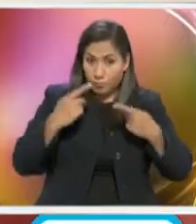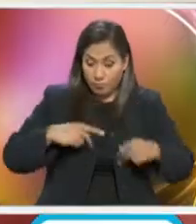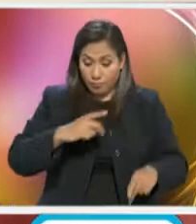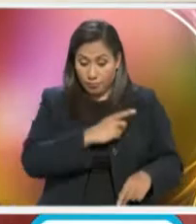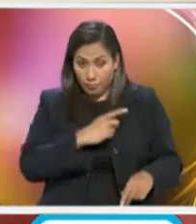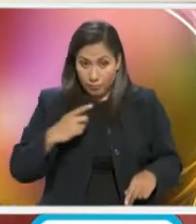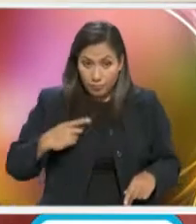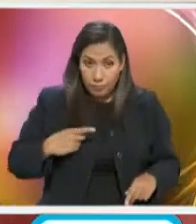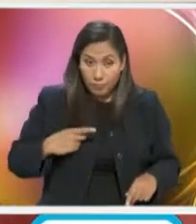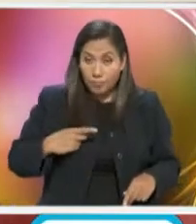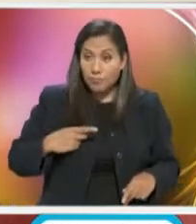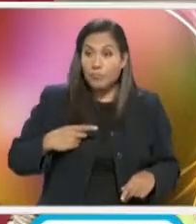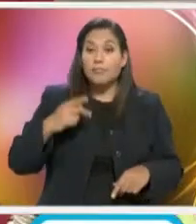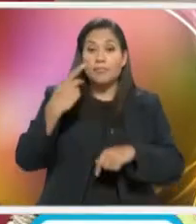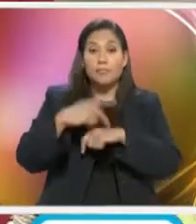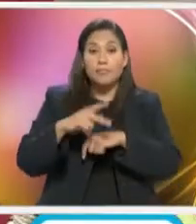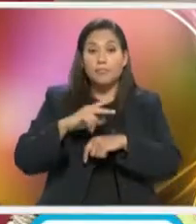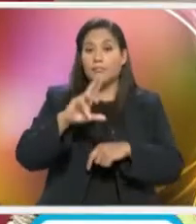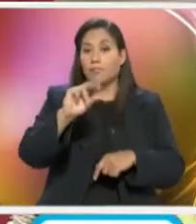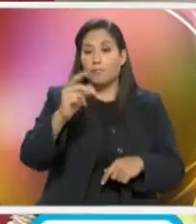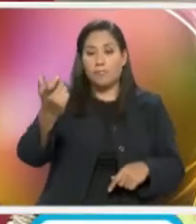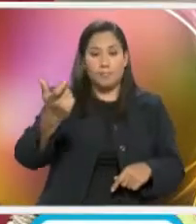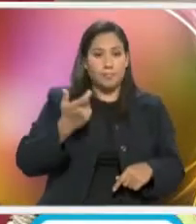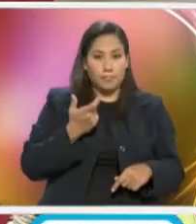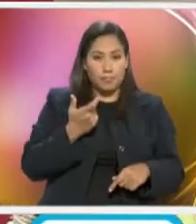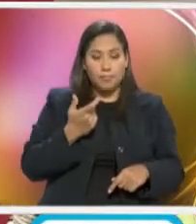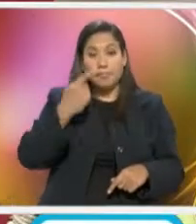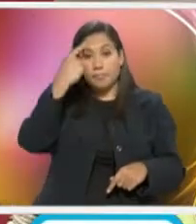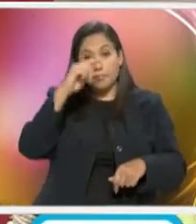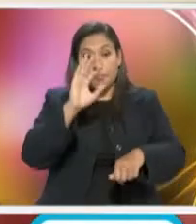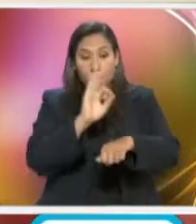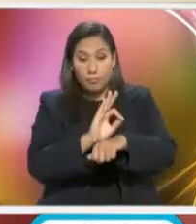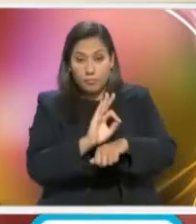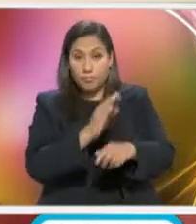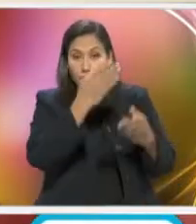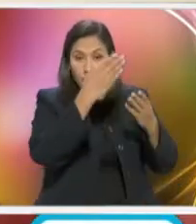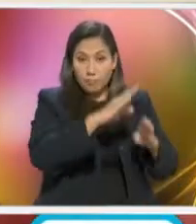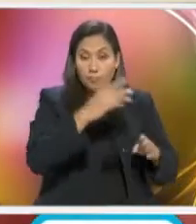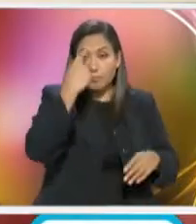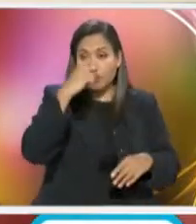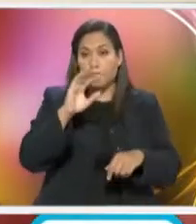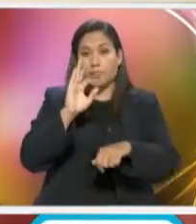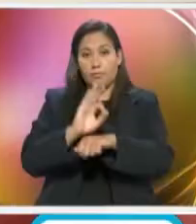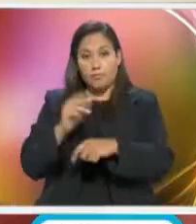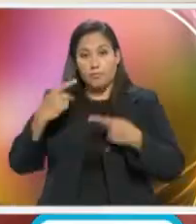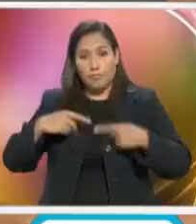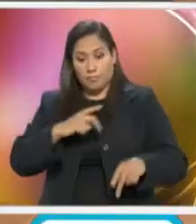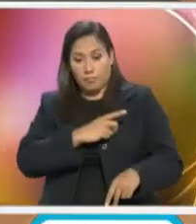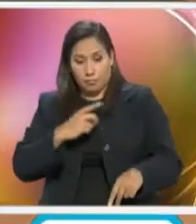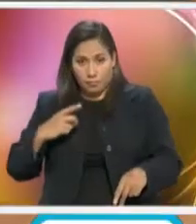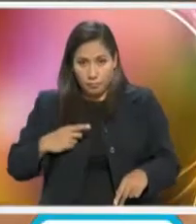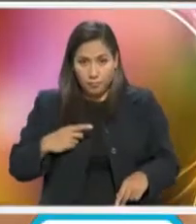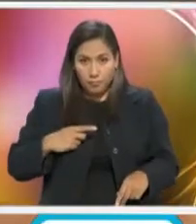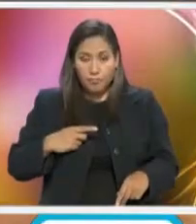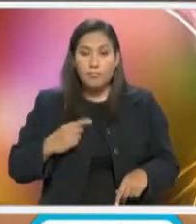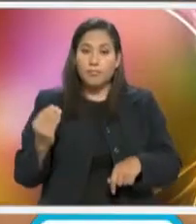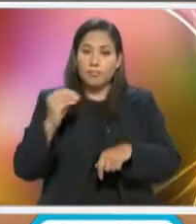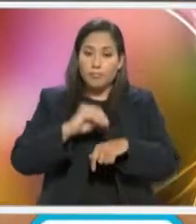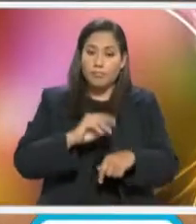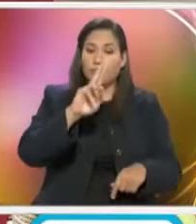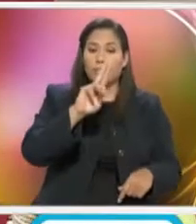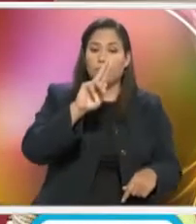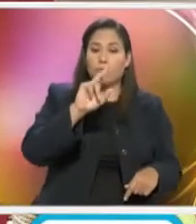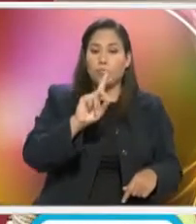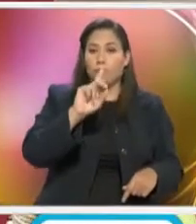están en riesgo de no pagar. Sí. Entonces, para proteger a los bancos y a los deudores, lo que se creó fue las UDIs, ¿no? Esta unidad